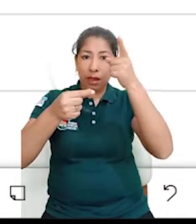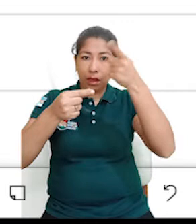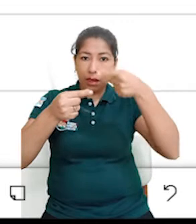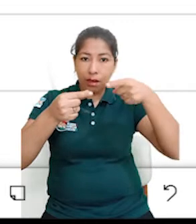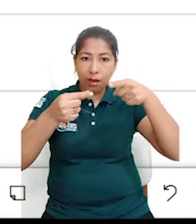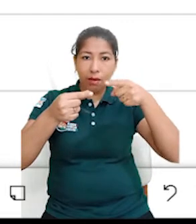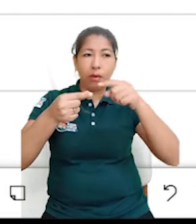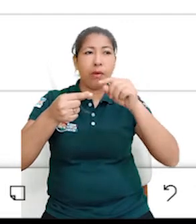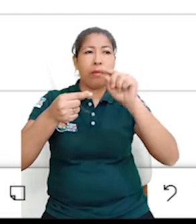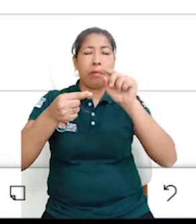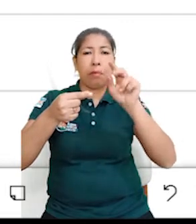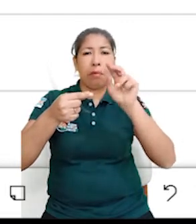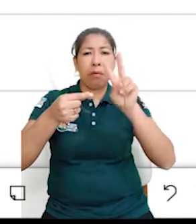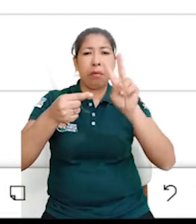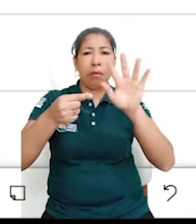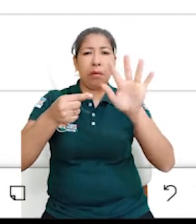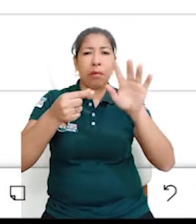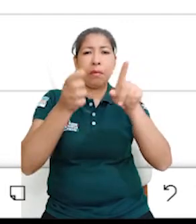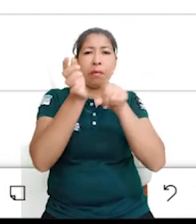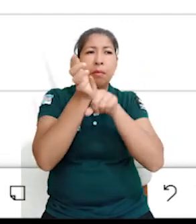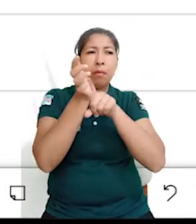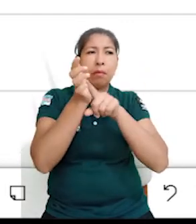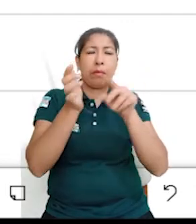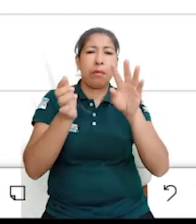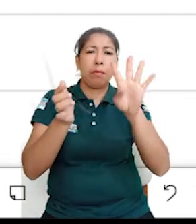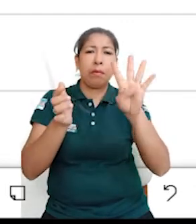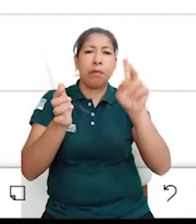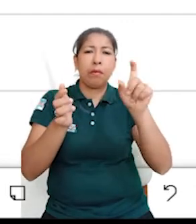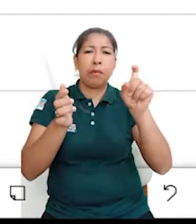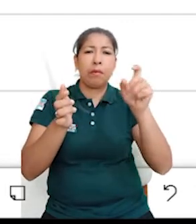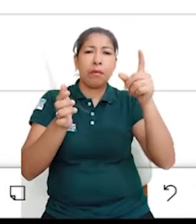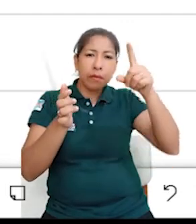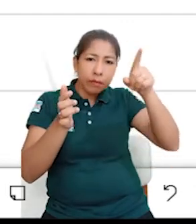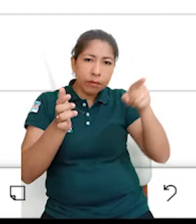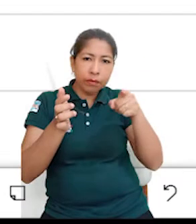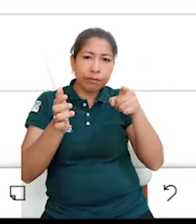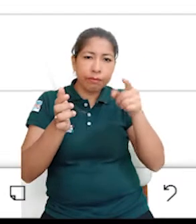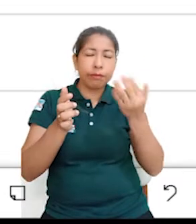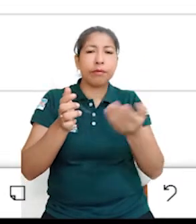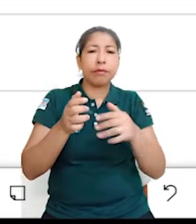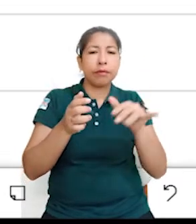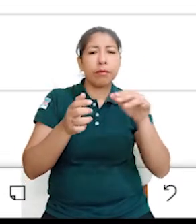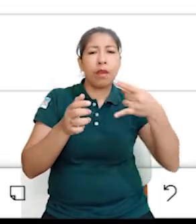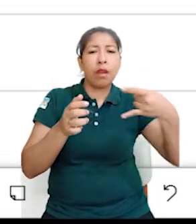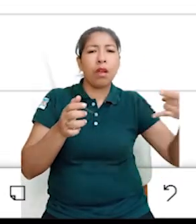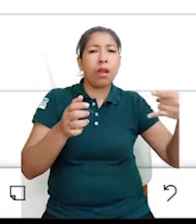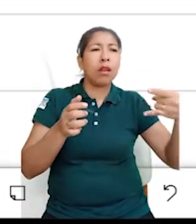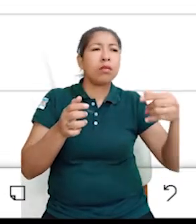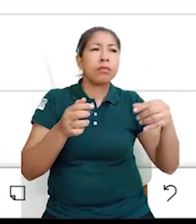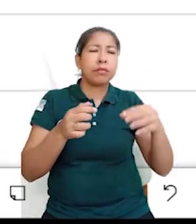25 menos 4x, cierro paréntesis, igual, en el otro